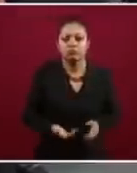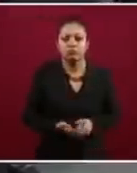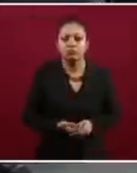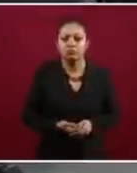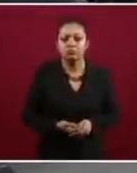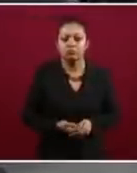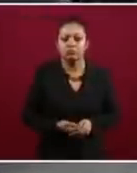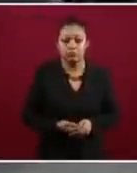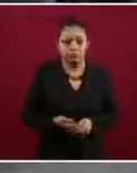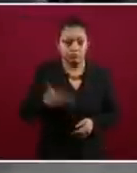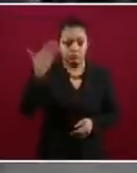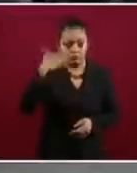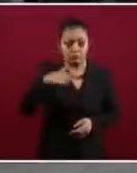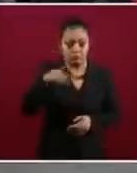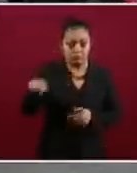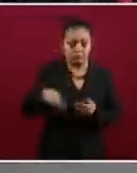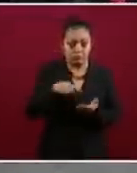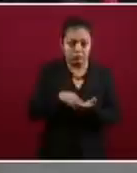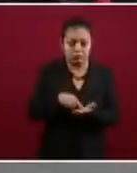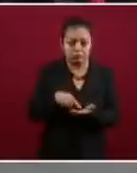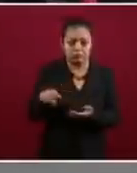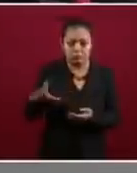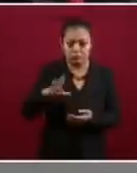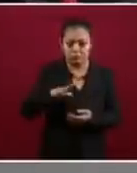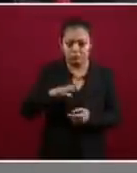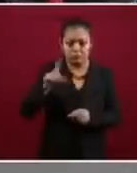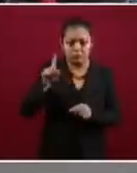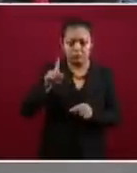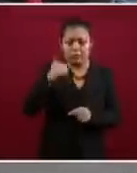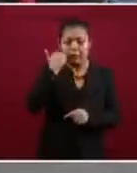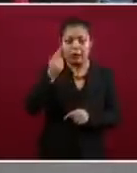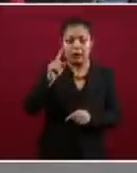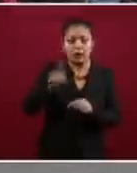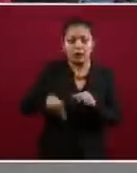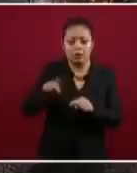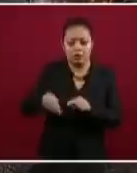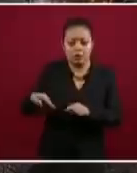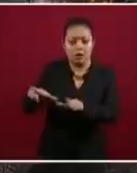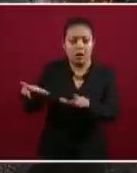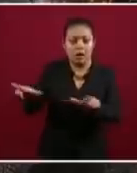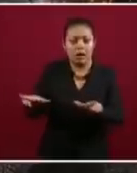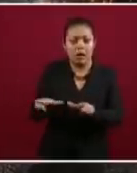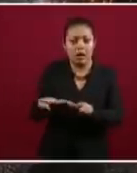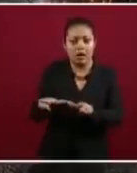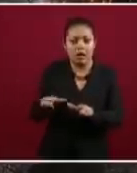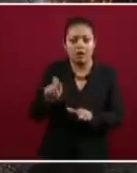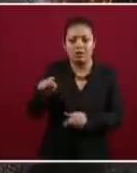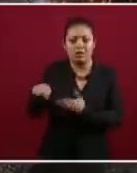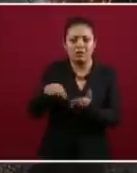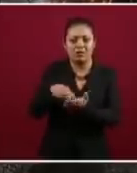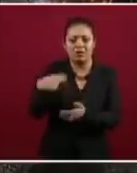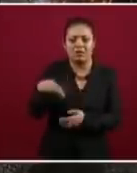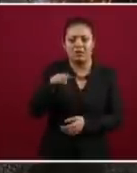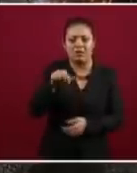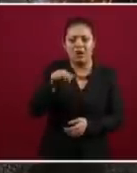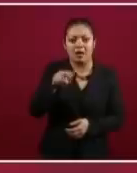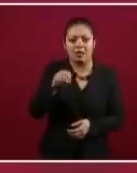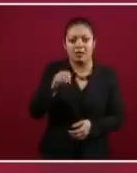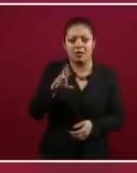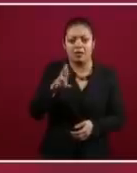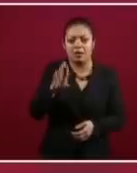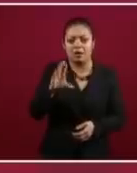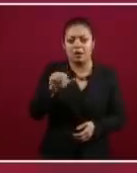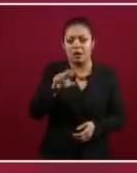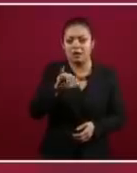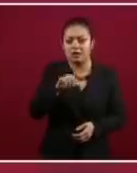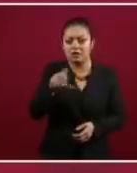se estaba destruyendo el lago Nabor Carrillo y afectando